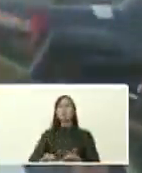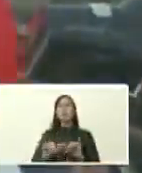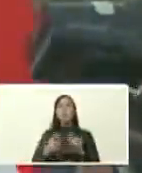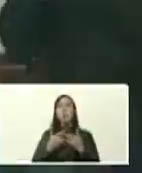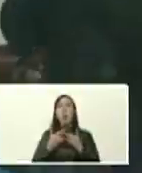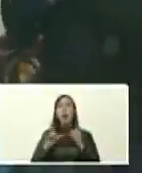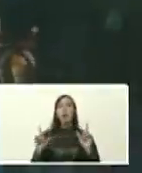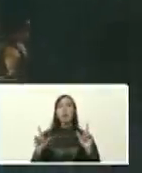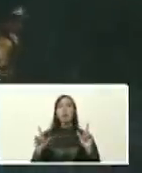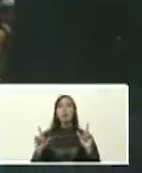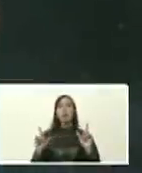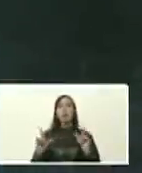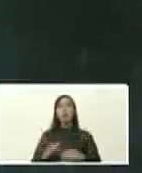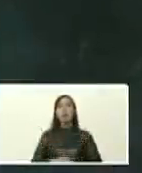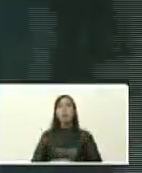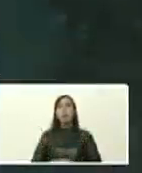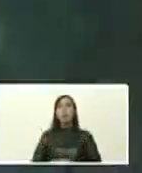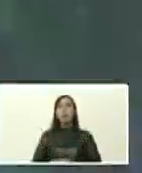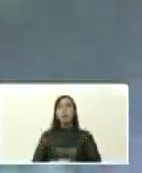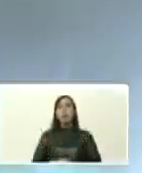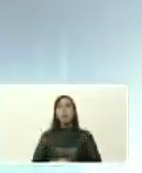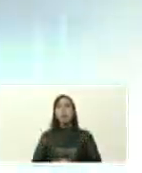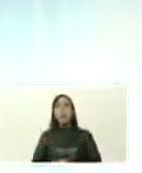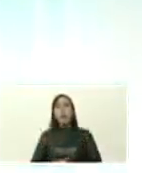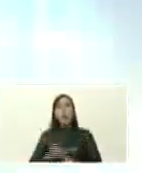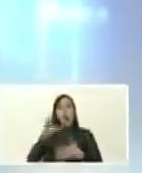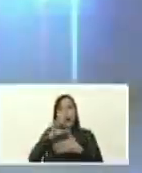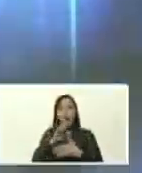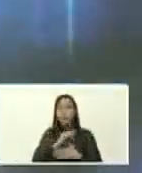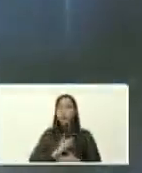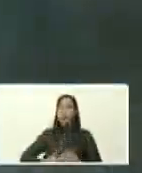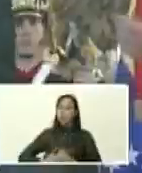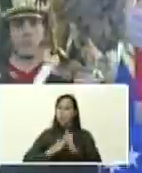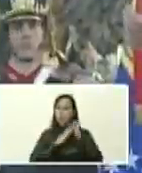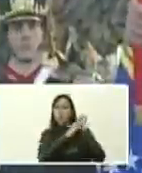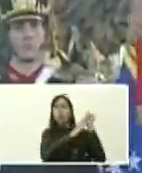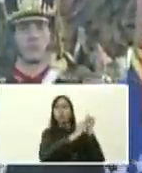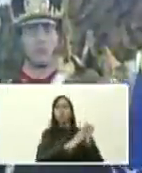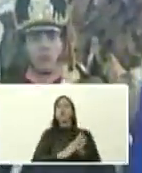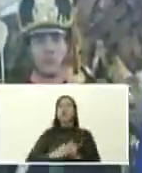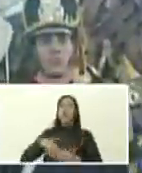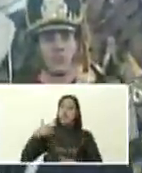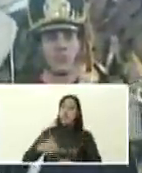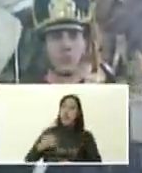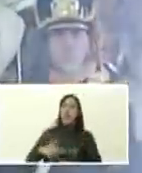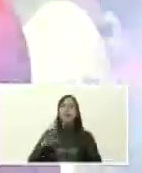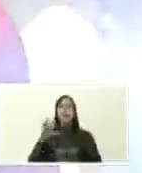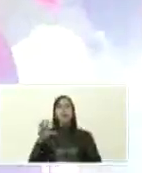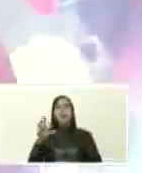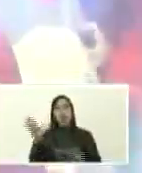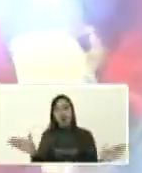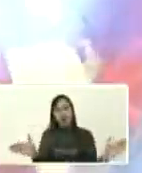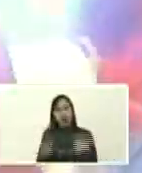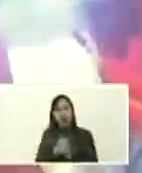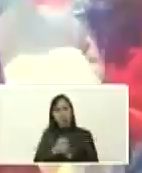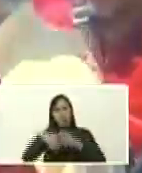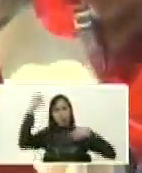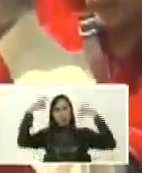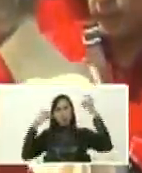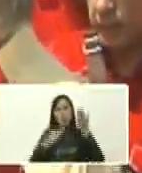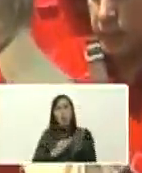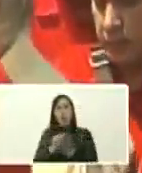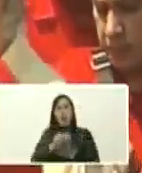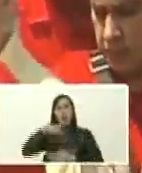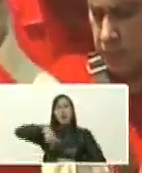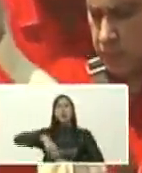libertad. Ese gran latinoamericano, ese gran peronista, ese gran amigo de nuestro comandante Chávez, ese amigo leal de